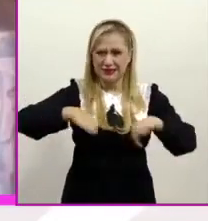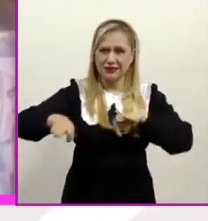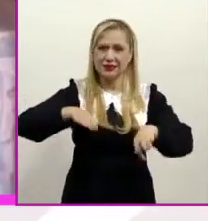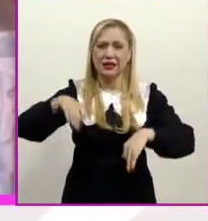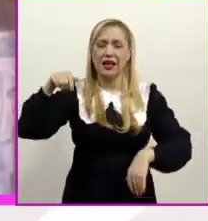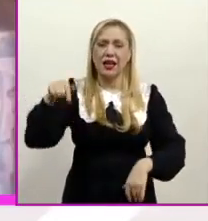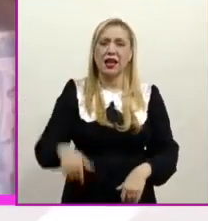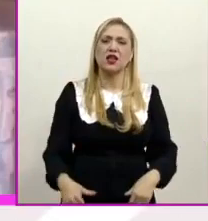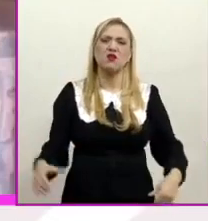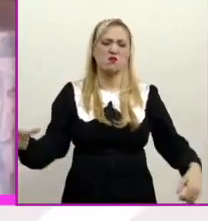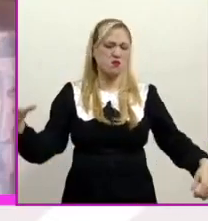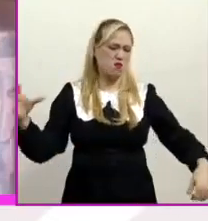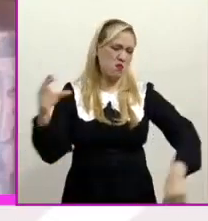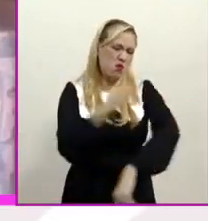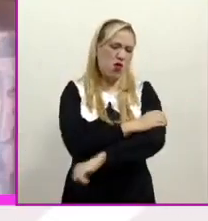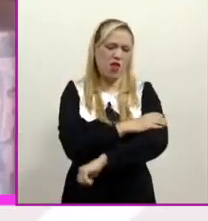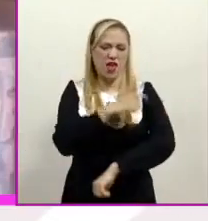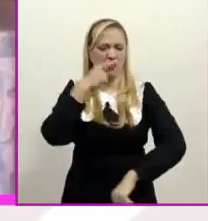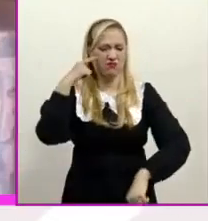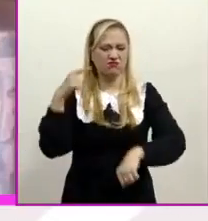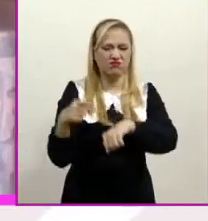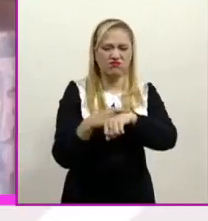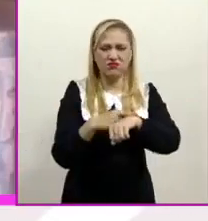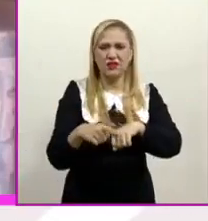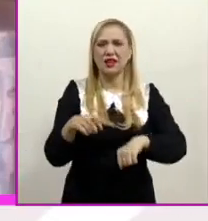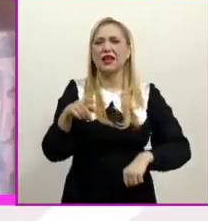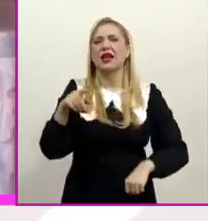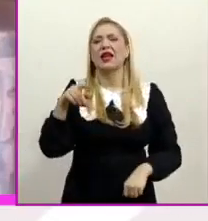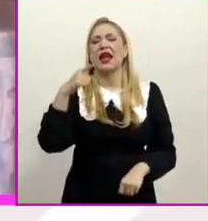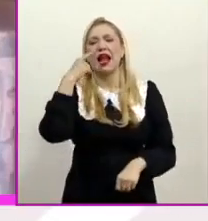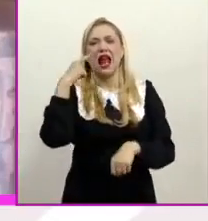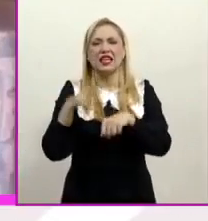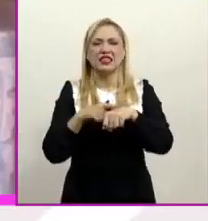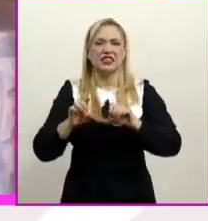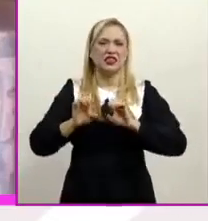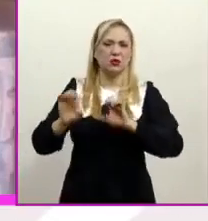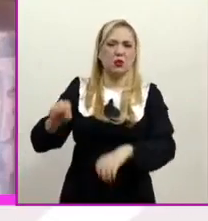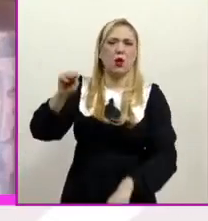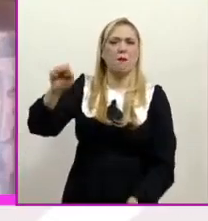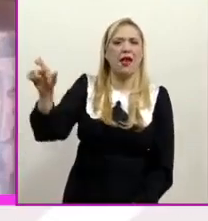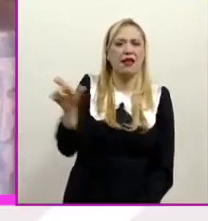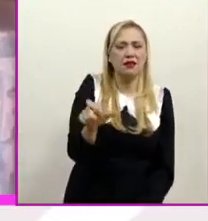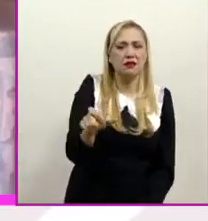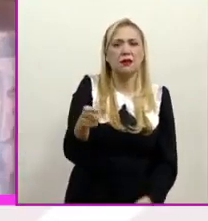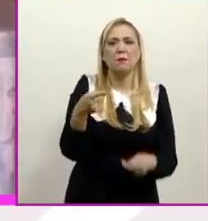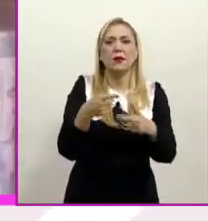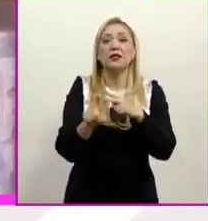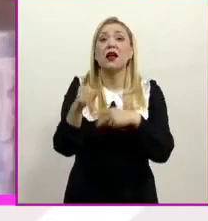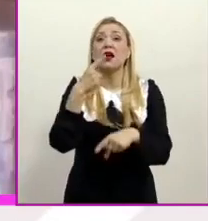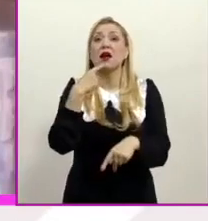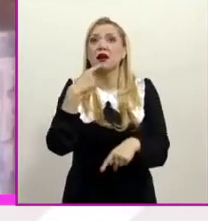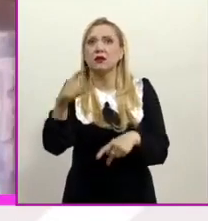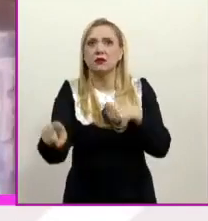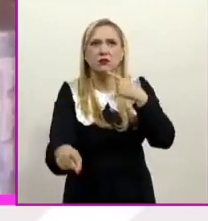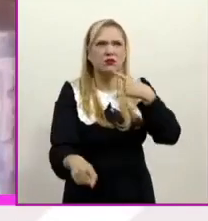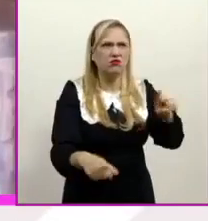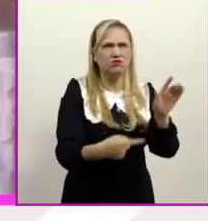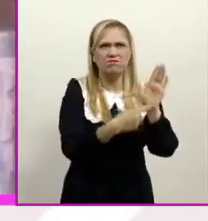Poder Prieto y Racismo MX y un montón de colectivos antirracistas. Empezar a enunciarlo.